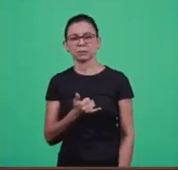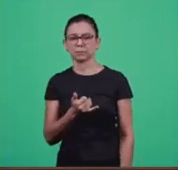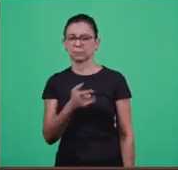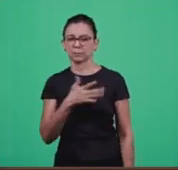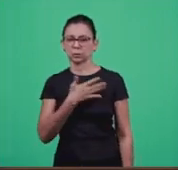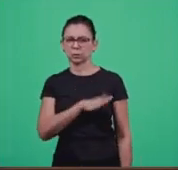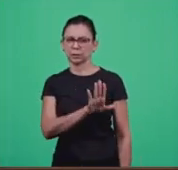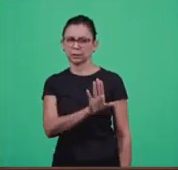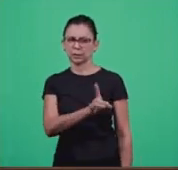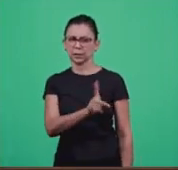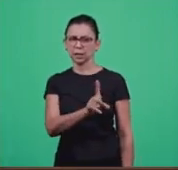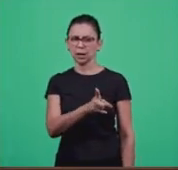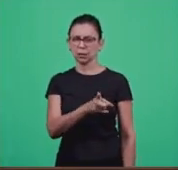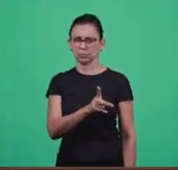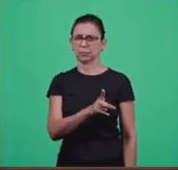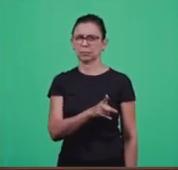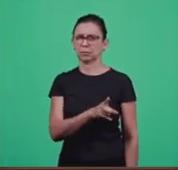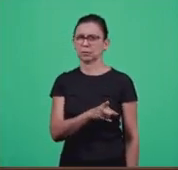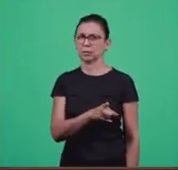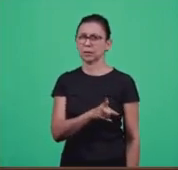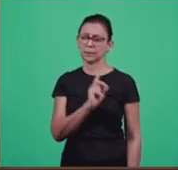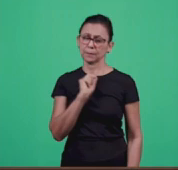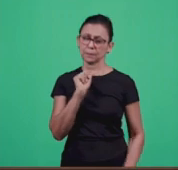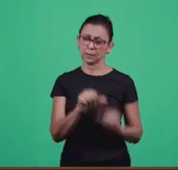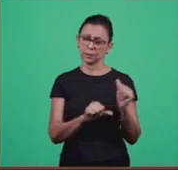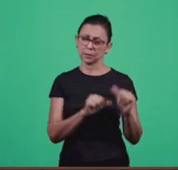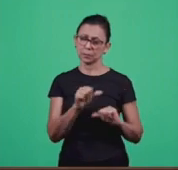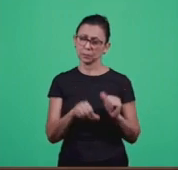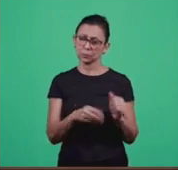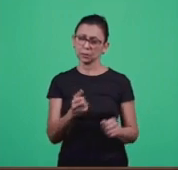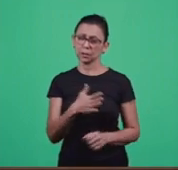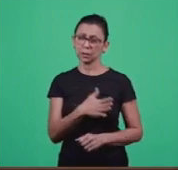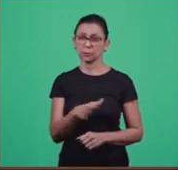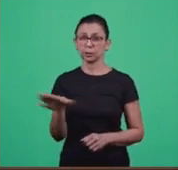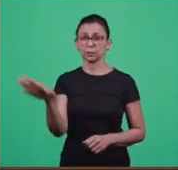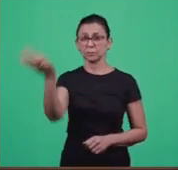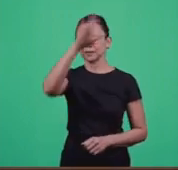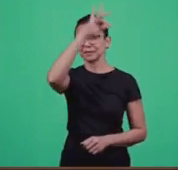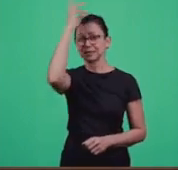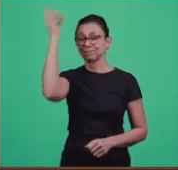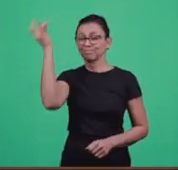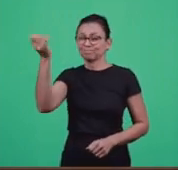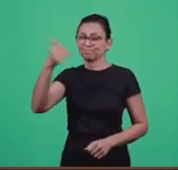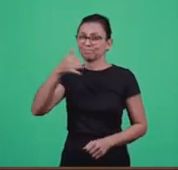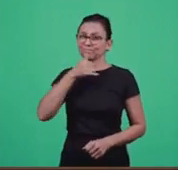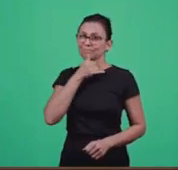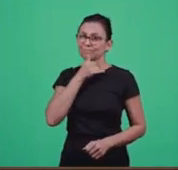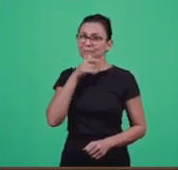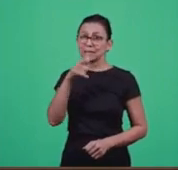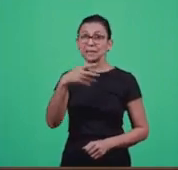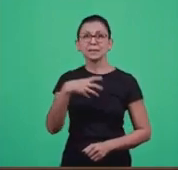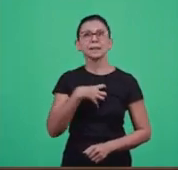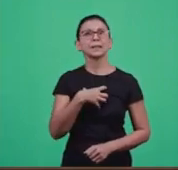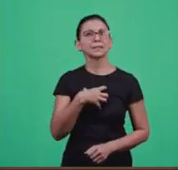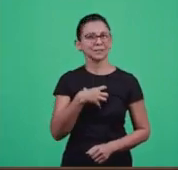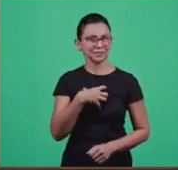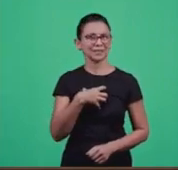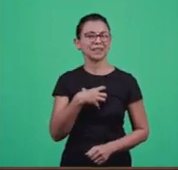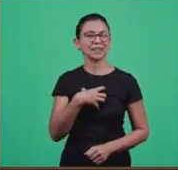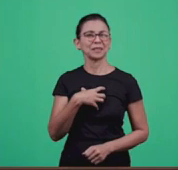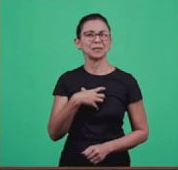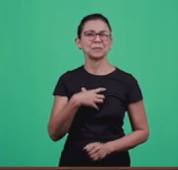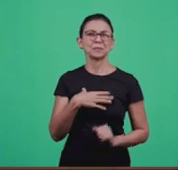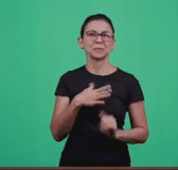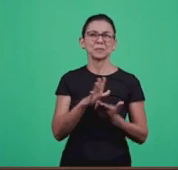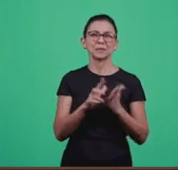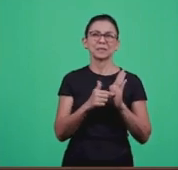nuestro corazón. Eso no es para los amigos de Jesús. El Espíritu Santo se entristece en nosotros. Pero la